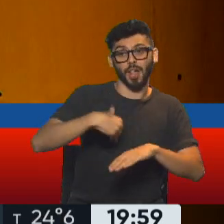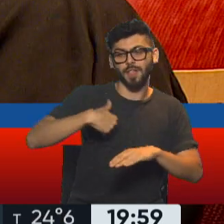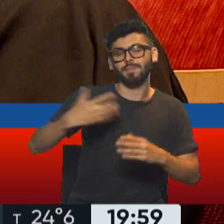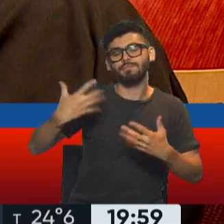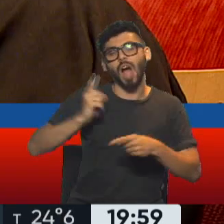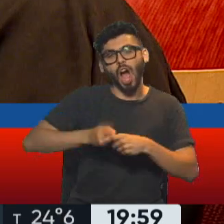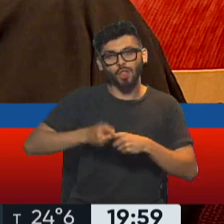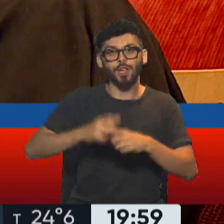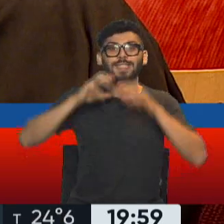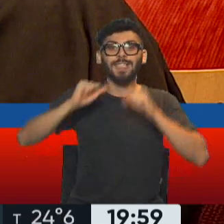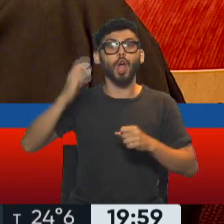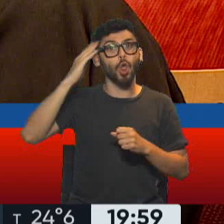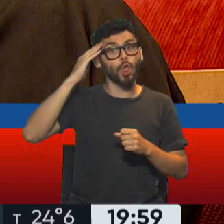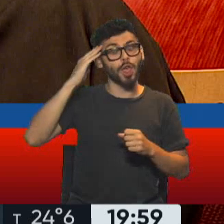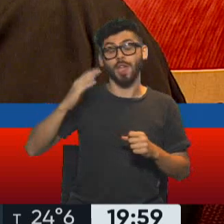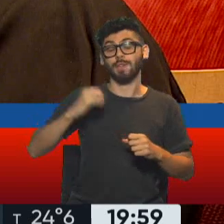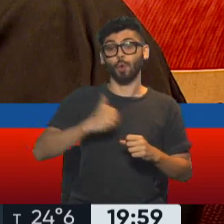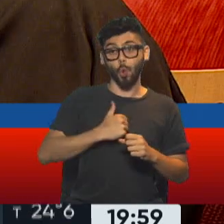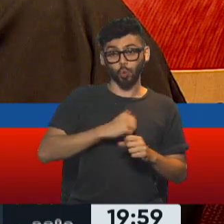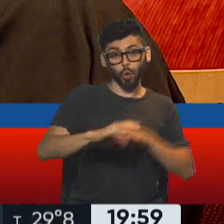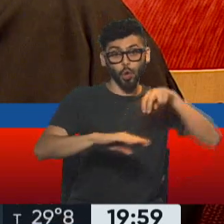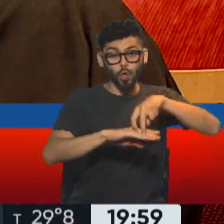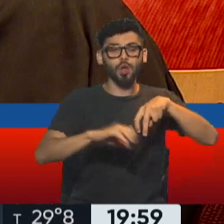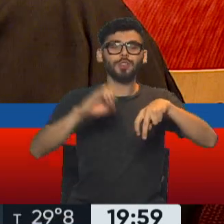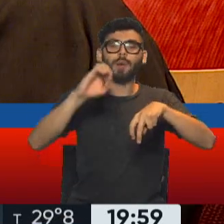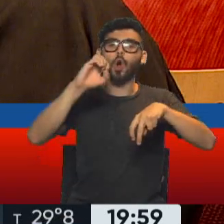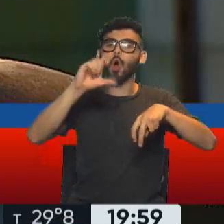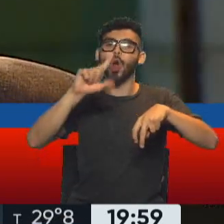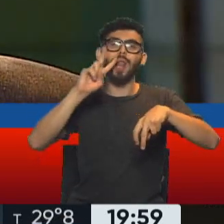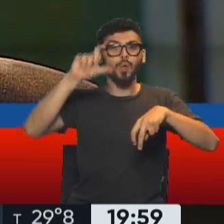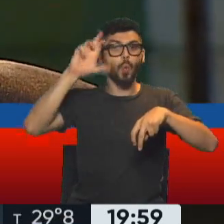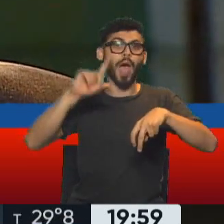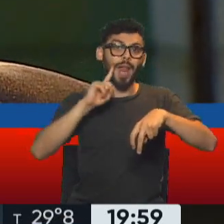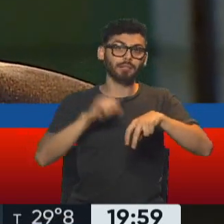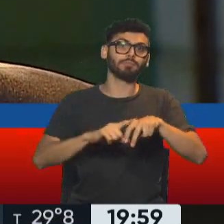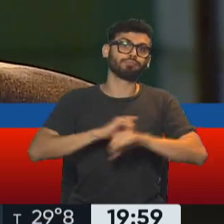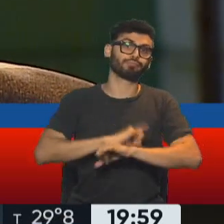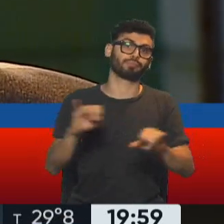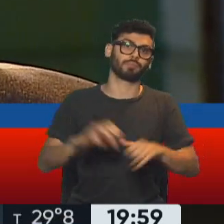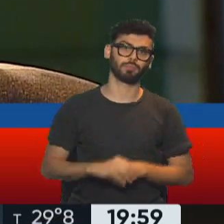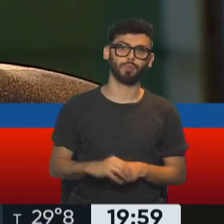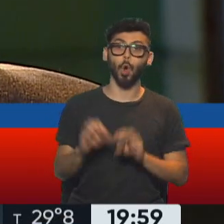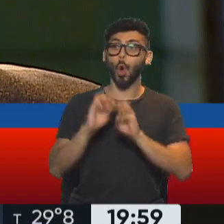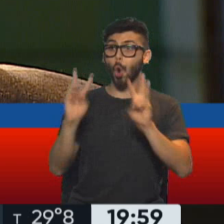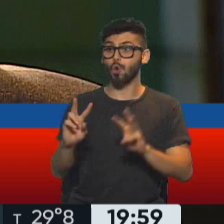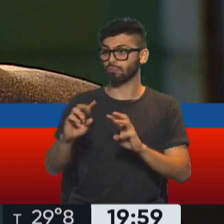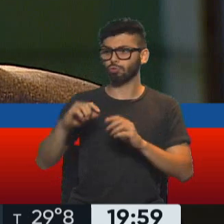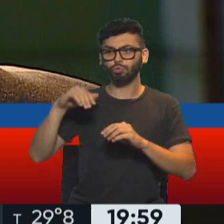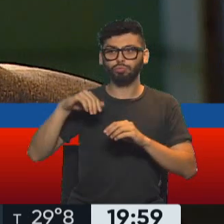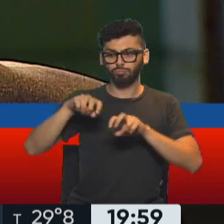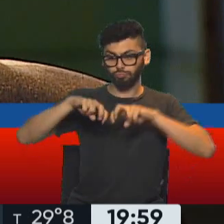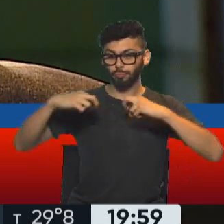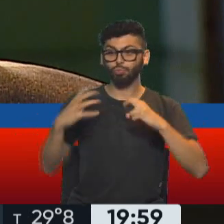secretario de culto guillermo oliveri 40 años que la asamblea naciones unidos lo votó por unanimidad y la argentina por